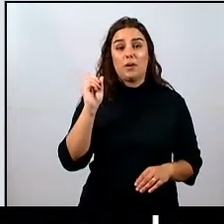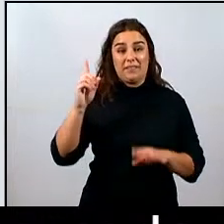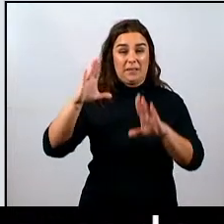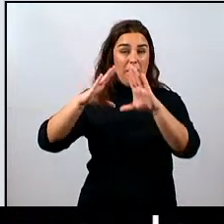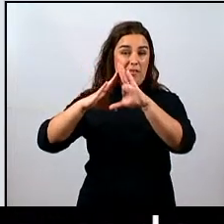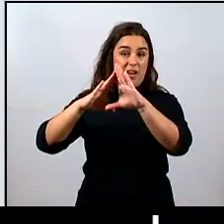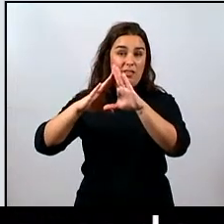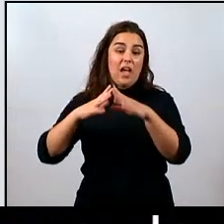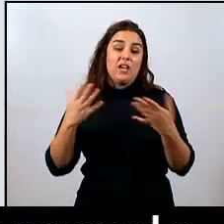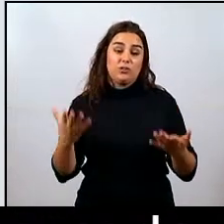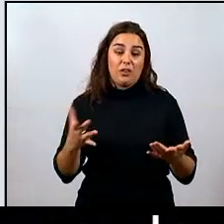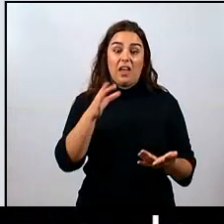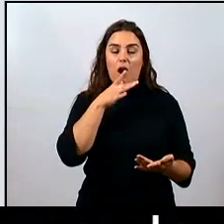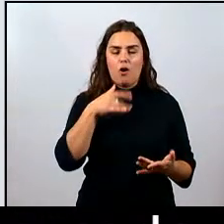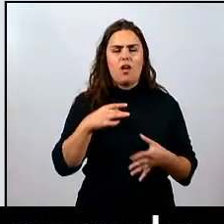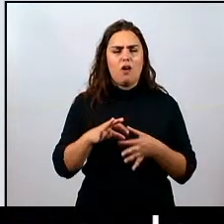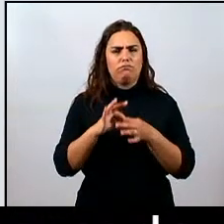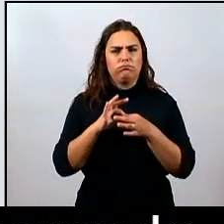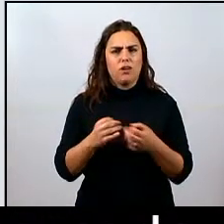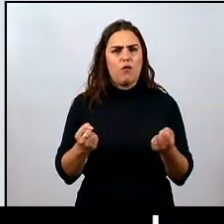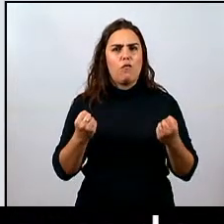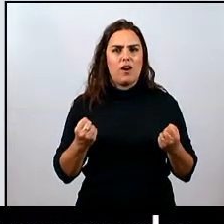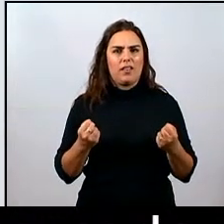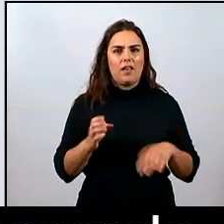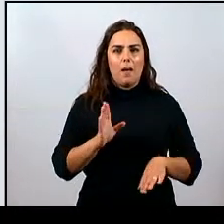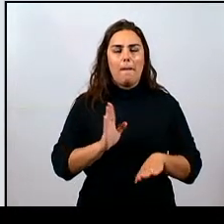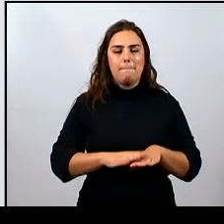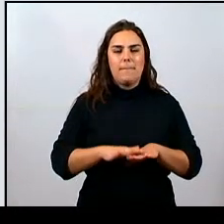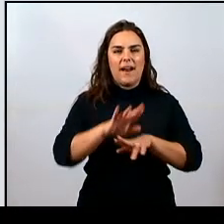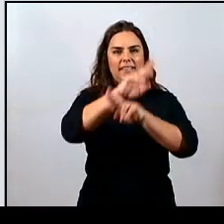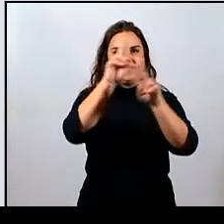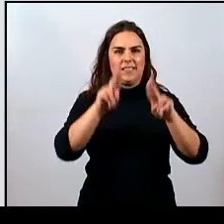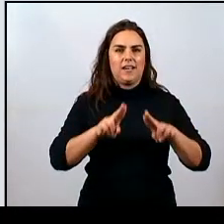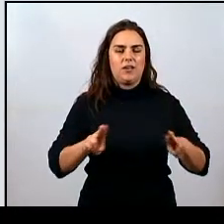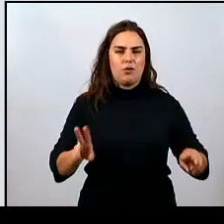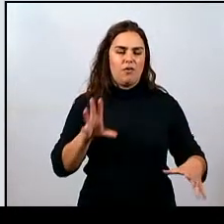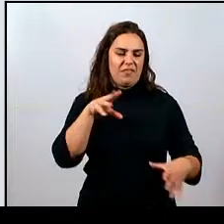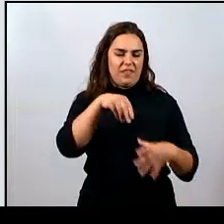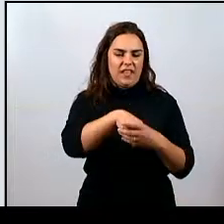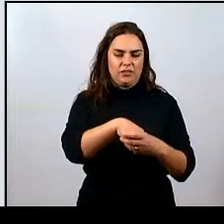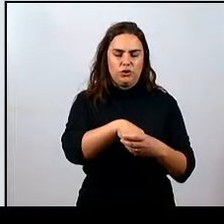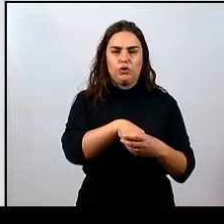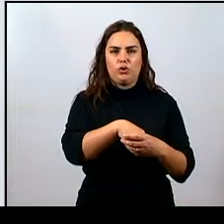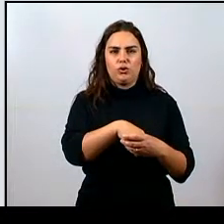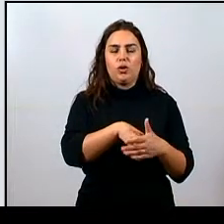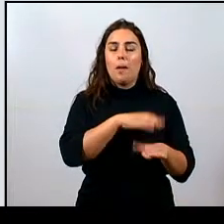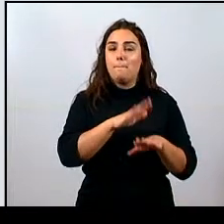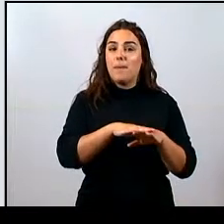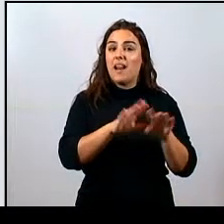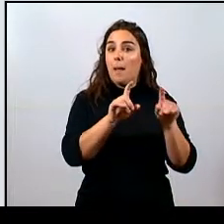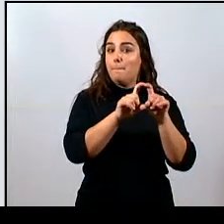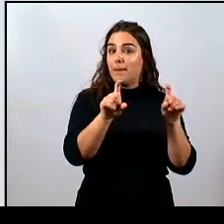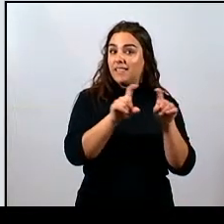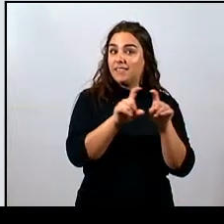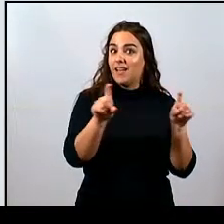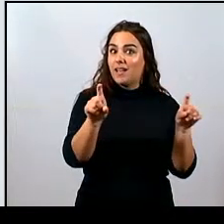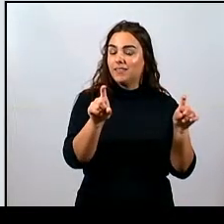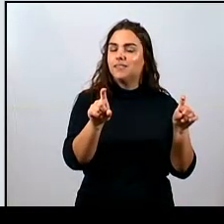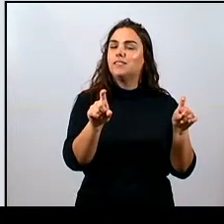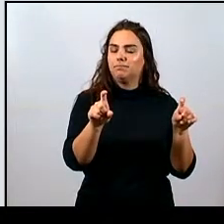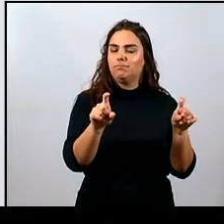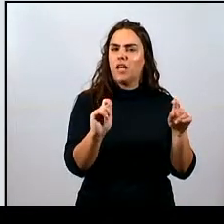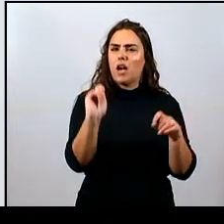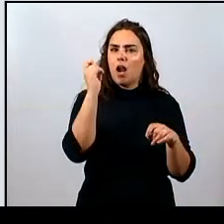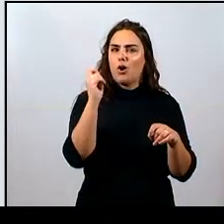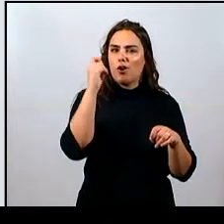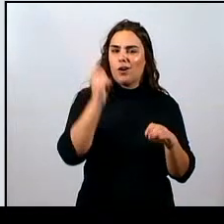Madrid y vamos a unar fuerzas en la internacionalización para que nuestras empresas puedan seguir marcando